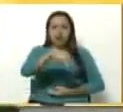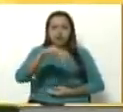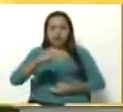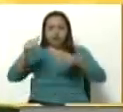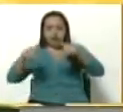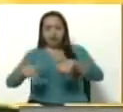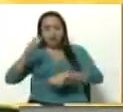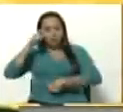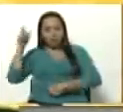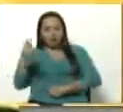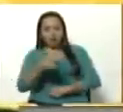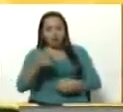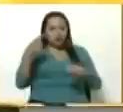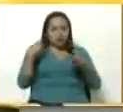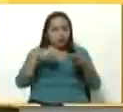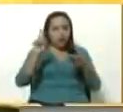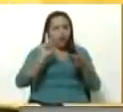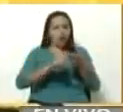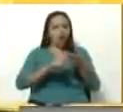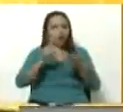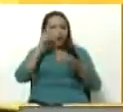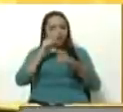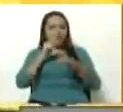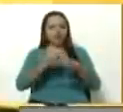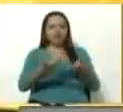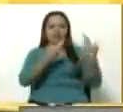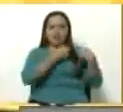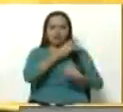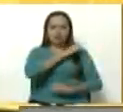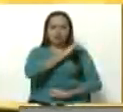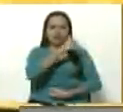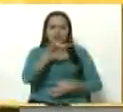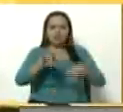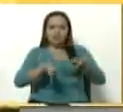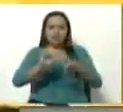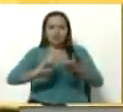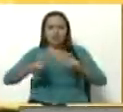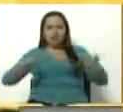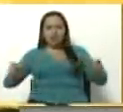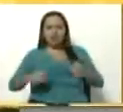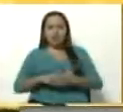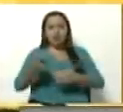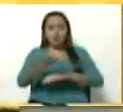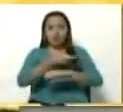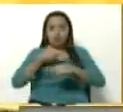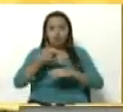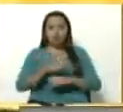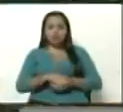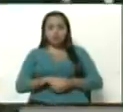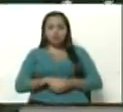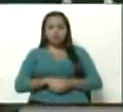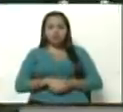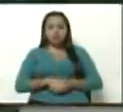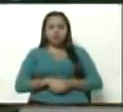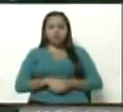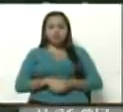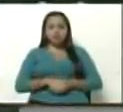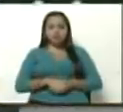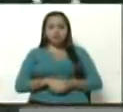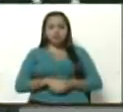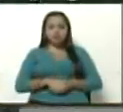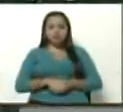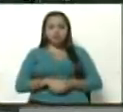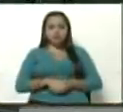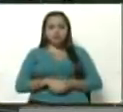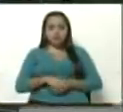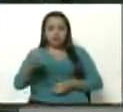Electoral, compañero general de división, amigo, hermano, secretario general de gobierno, Rogel Cordero Lara,